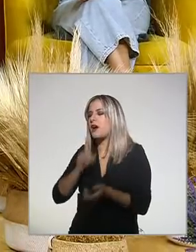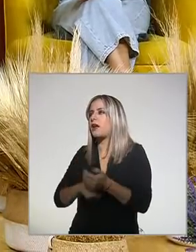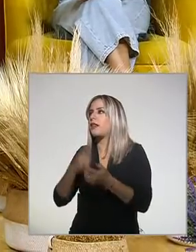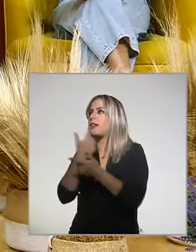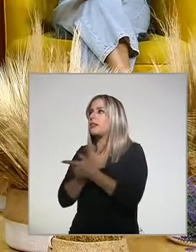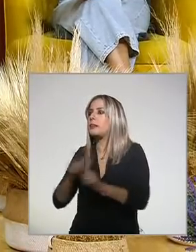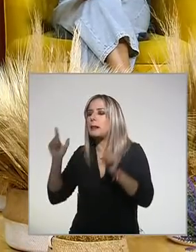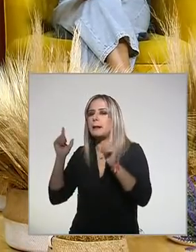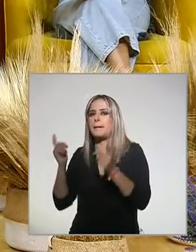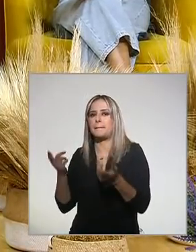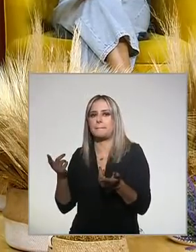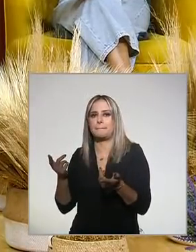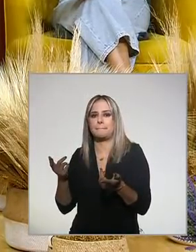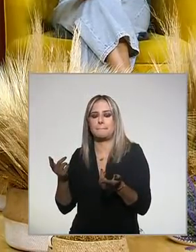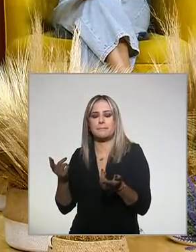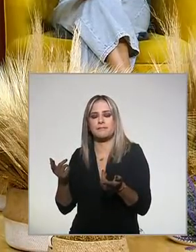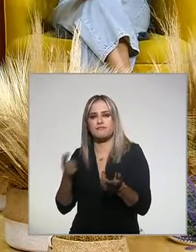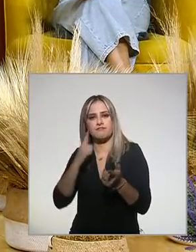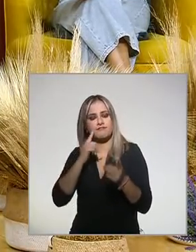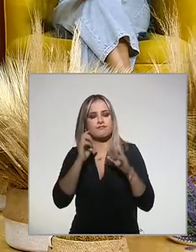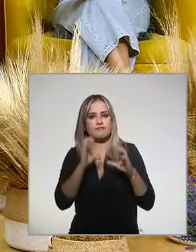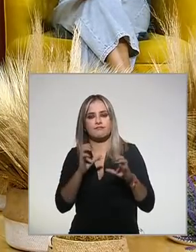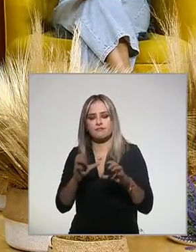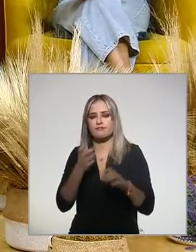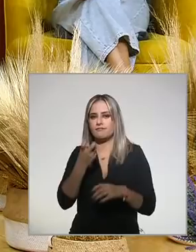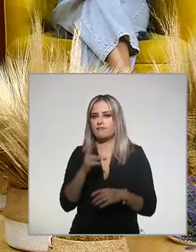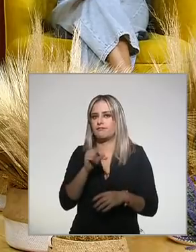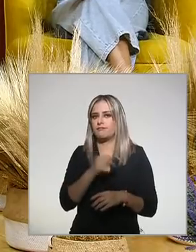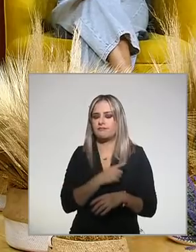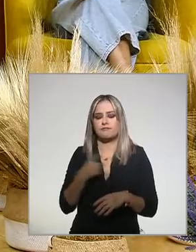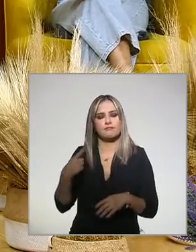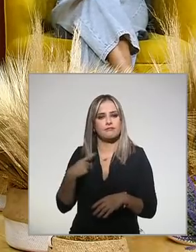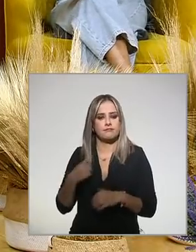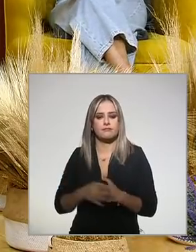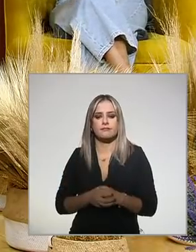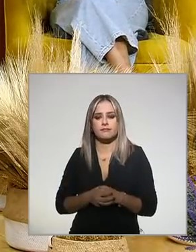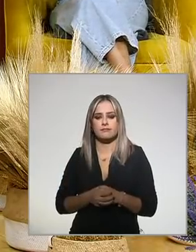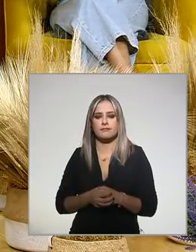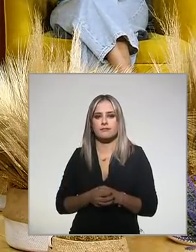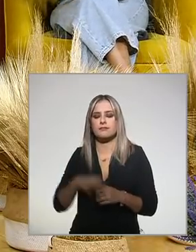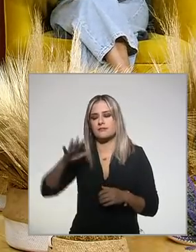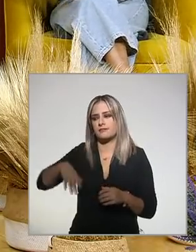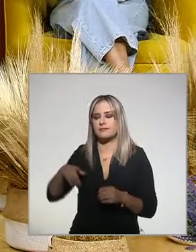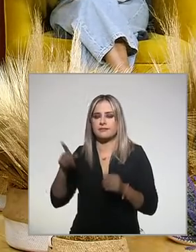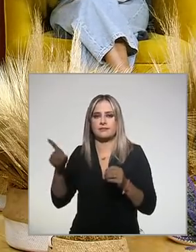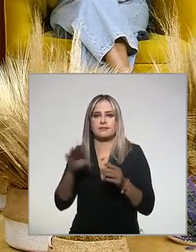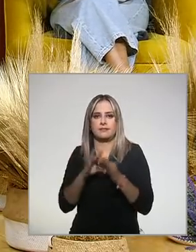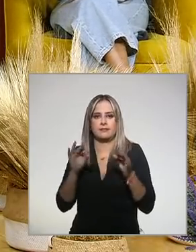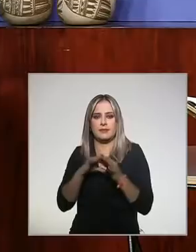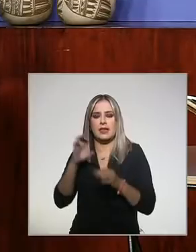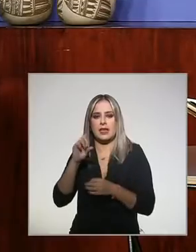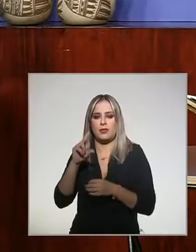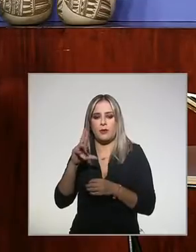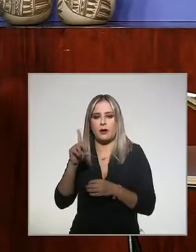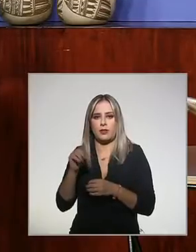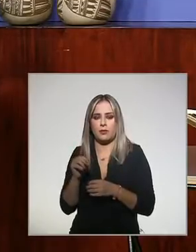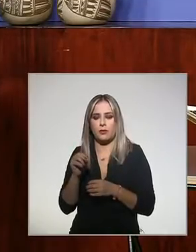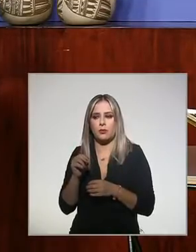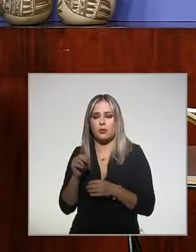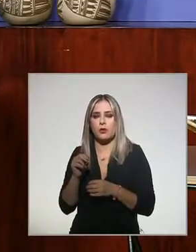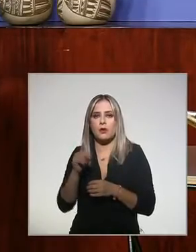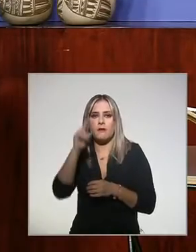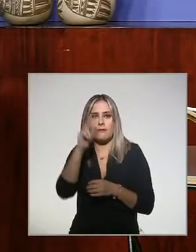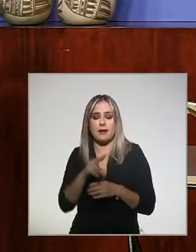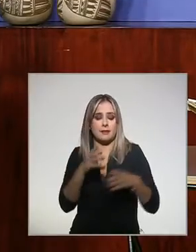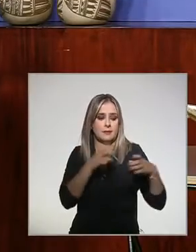mamá y papá son los medios digitales, ¿no? Y entonces estamos, como decía Eduardo, no podemos separar